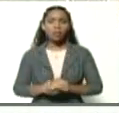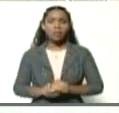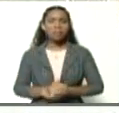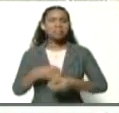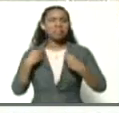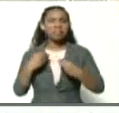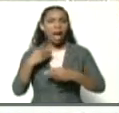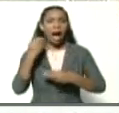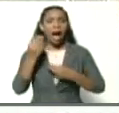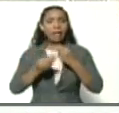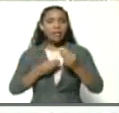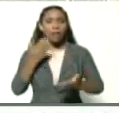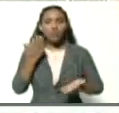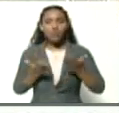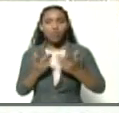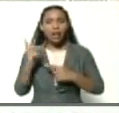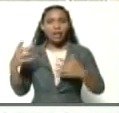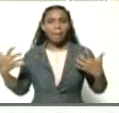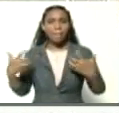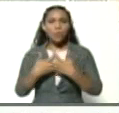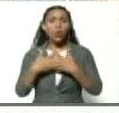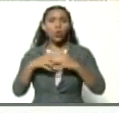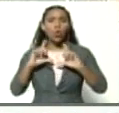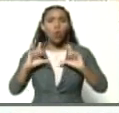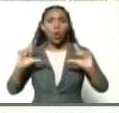para hacer un balance de este conflicto local